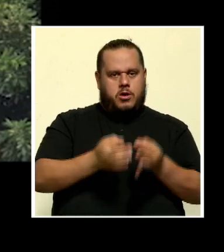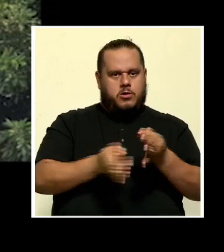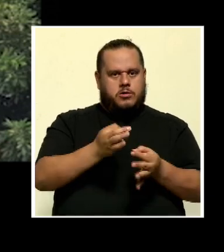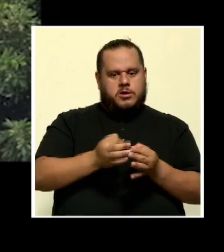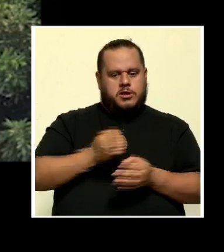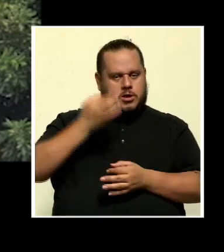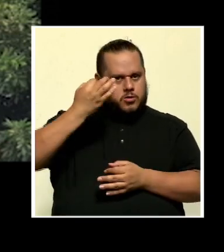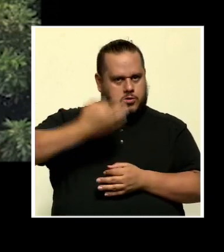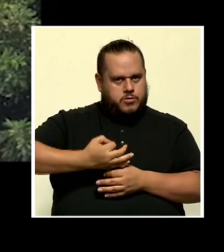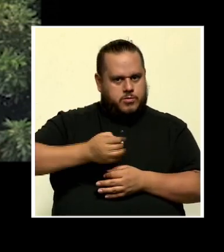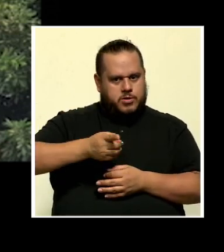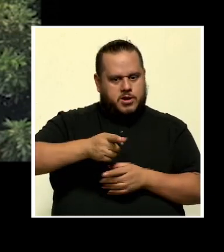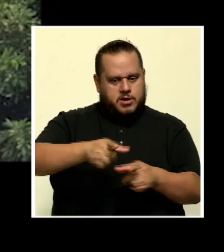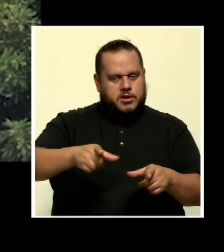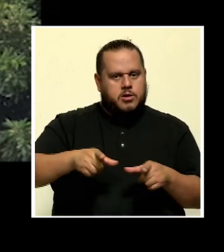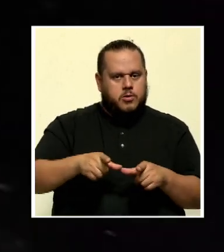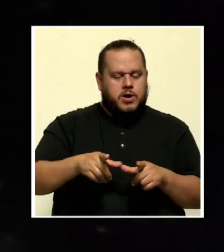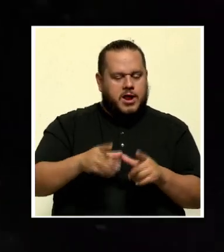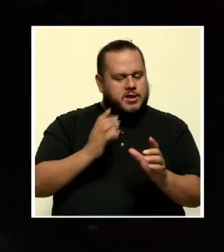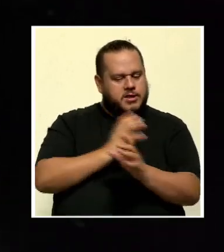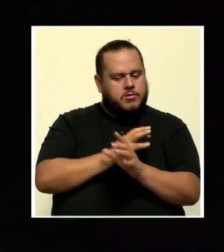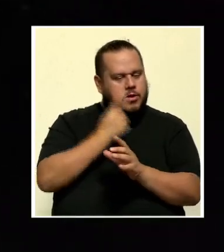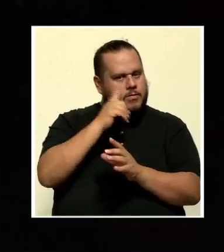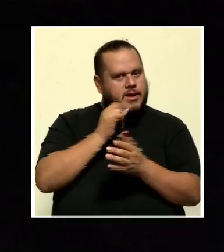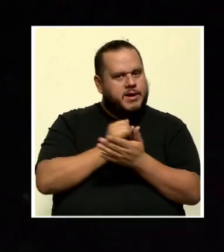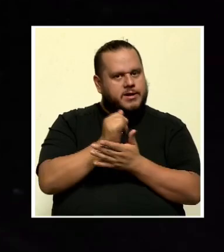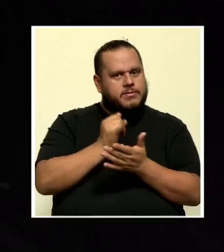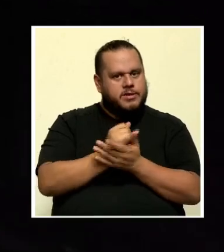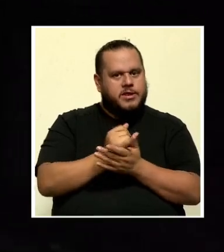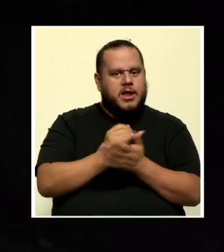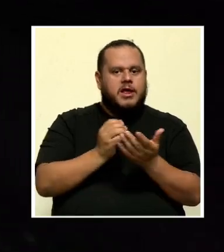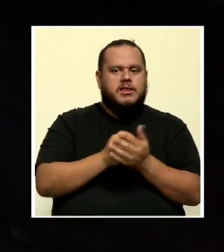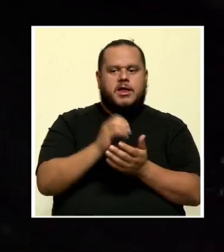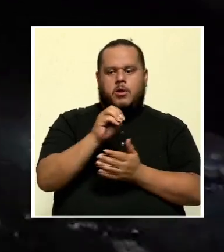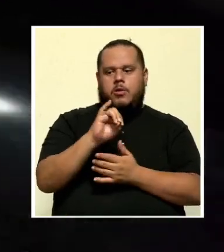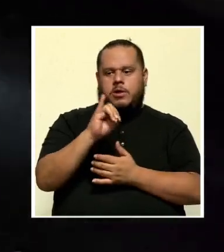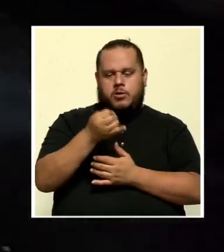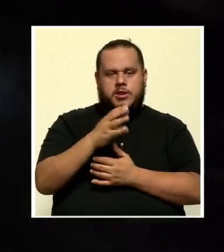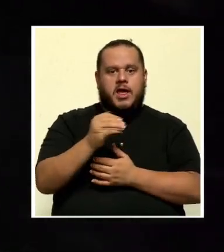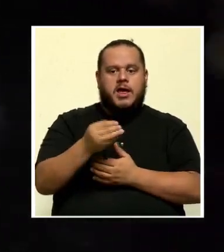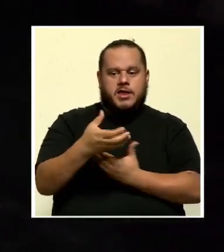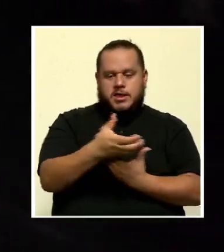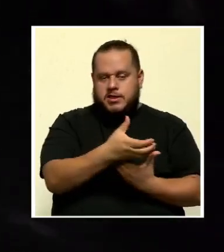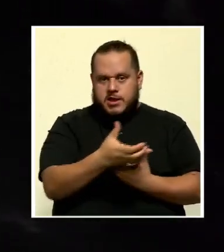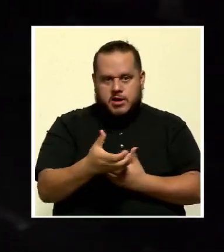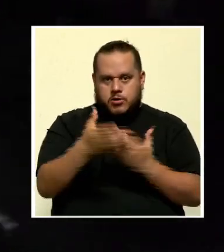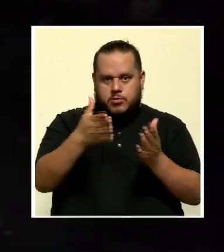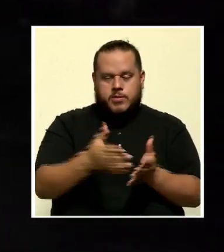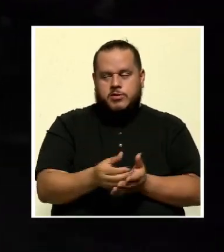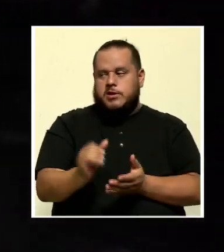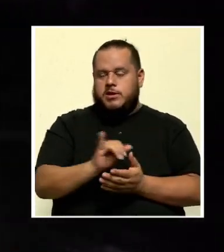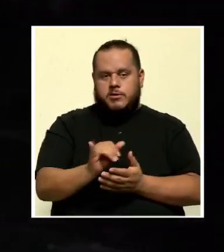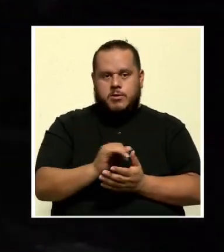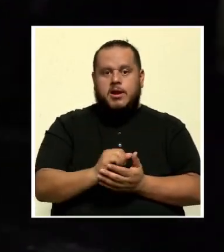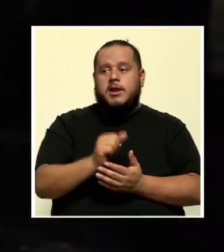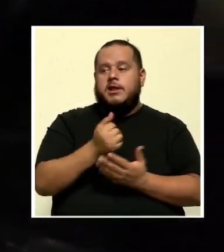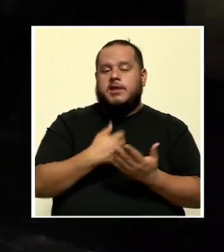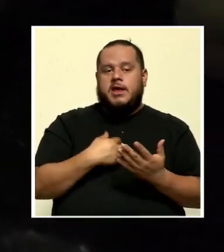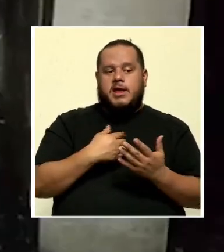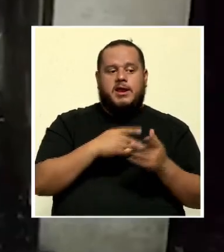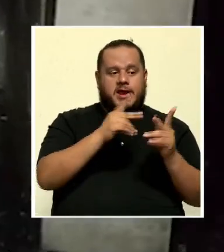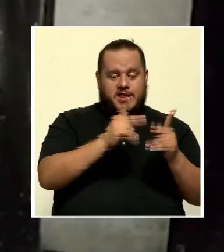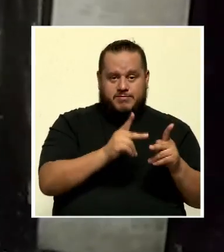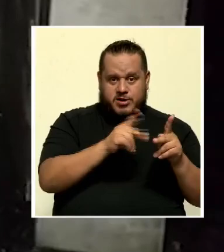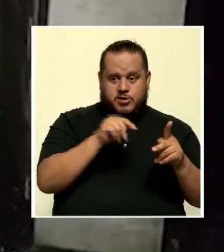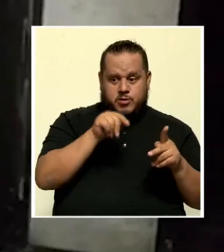que el sitio se encuentra resguardado para la investigación del OIJ y del Cuerpo de Bomberos. Además, que los privados de libertad